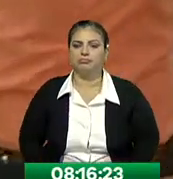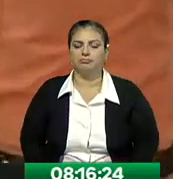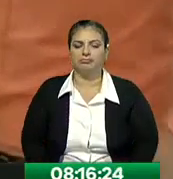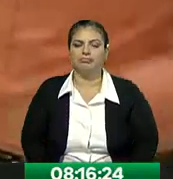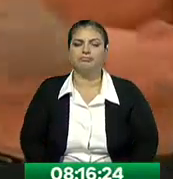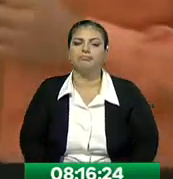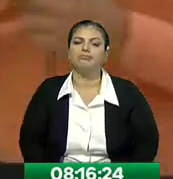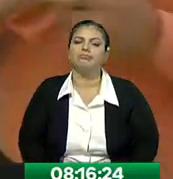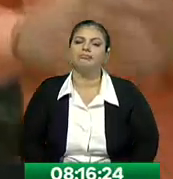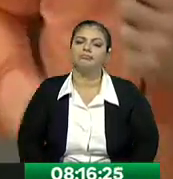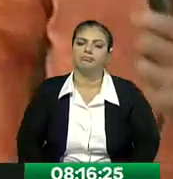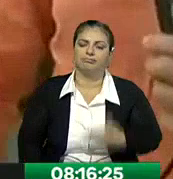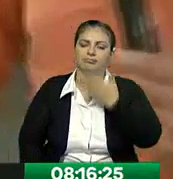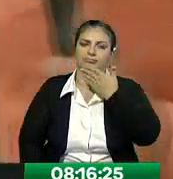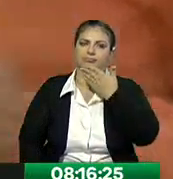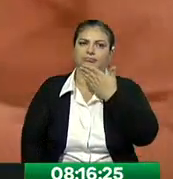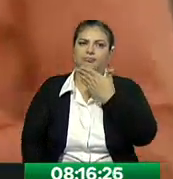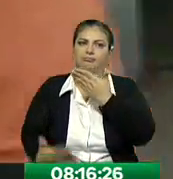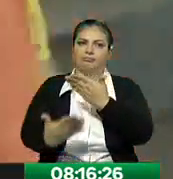muchísimas gracias.